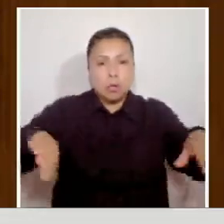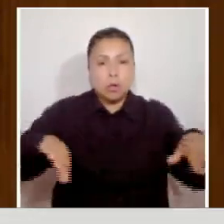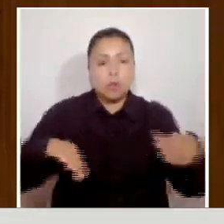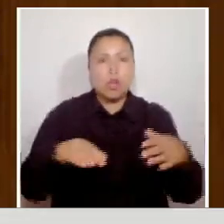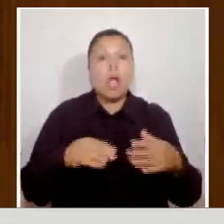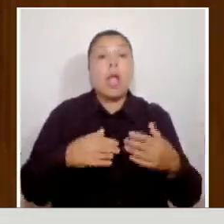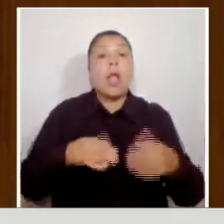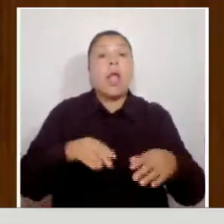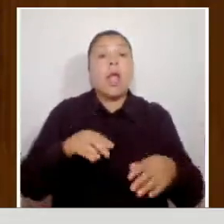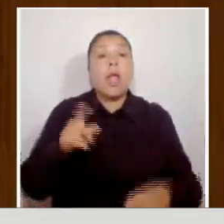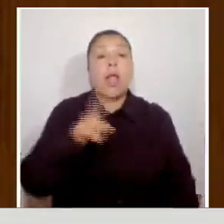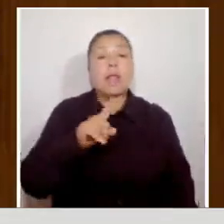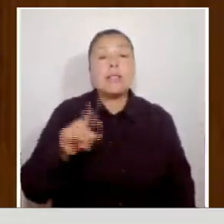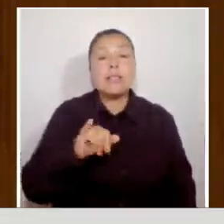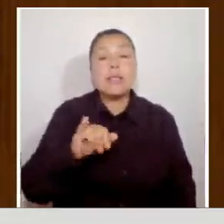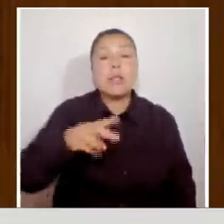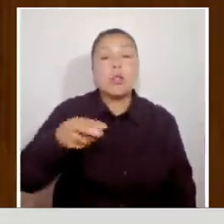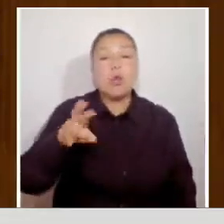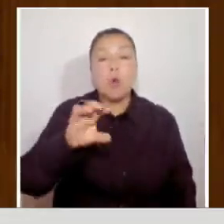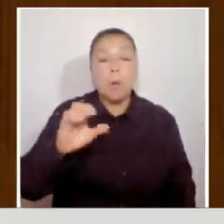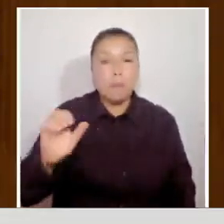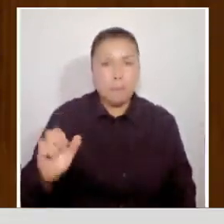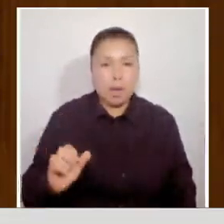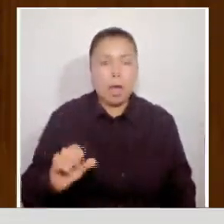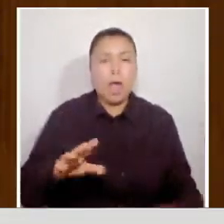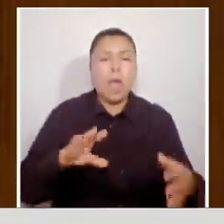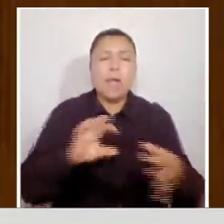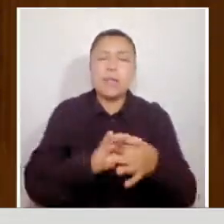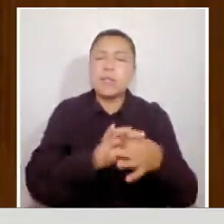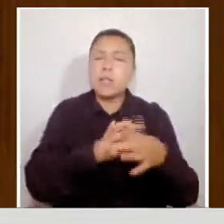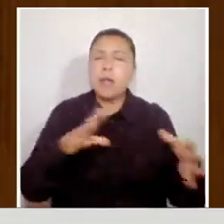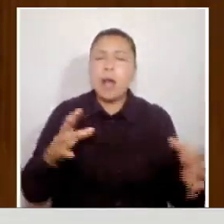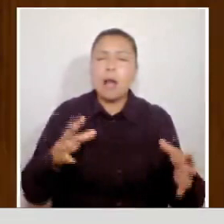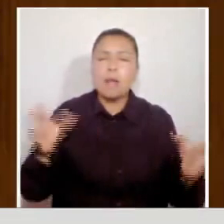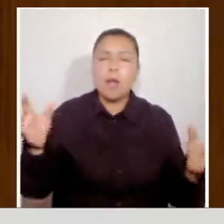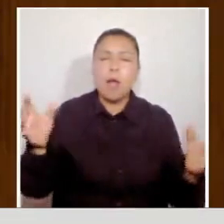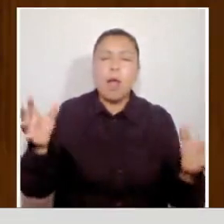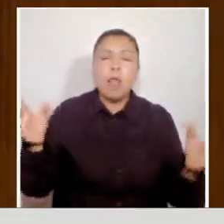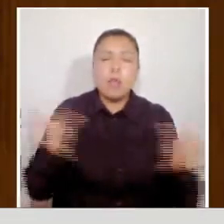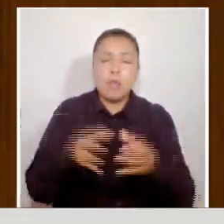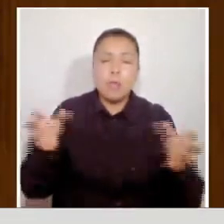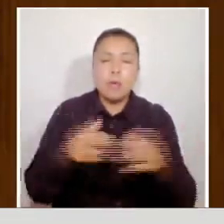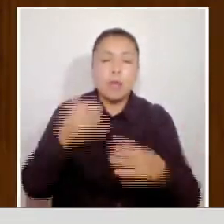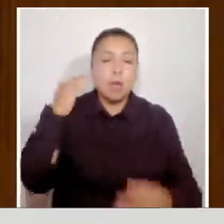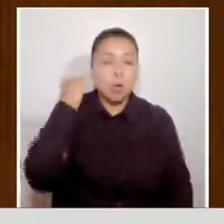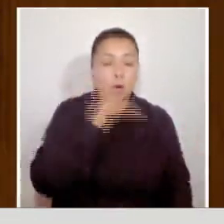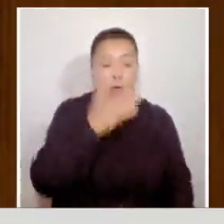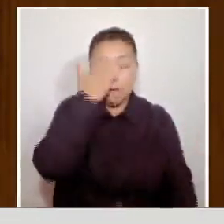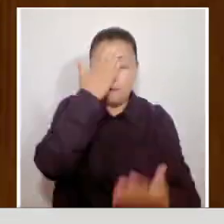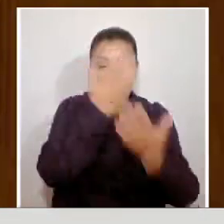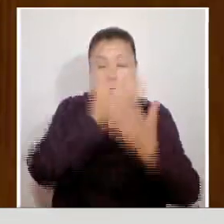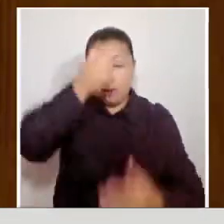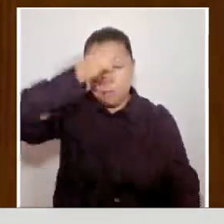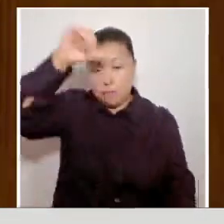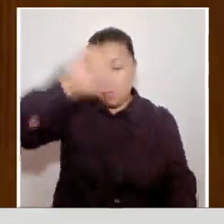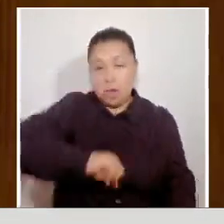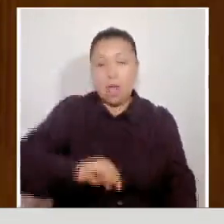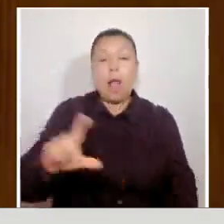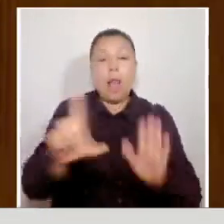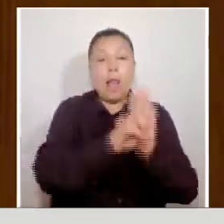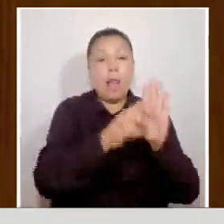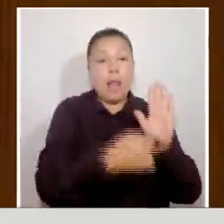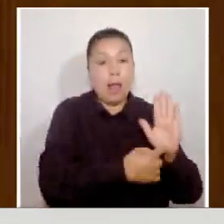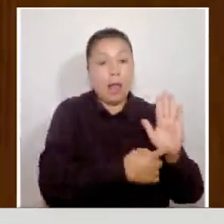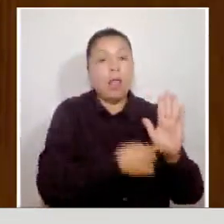alienación parental es una forma grave de maltrato infantil y debe ser enfrentada y sancionada por la ley en